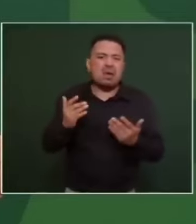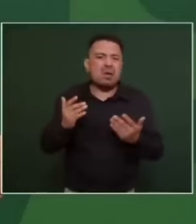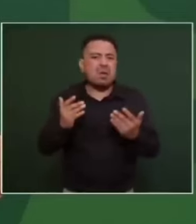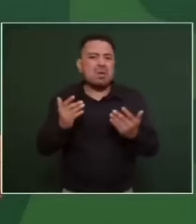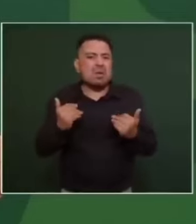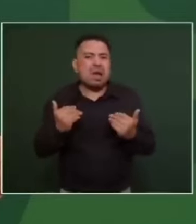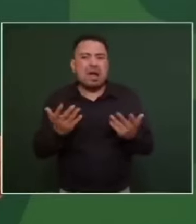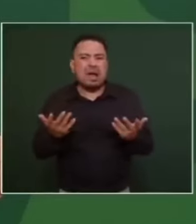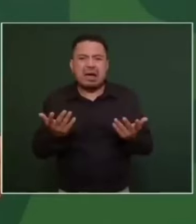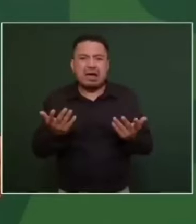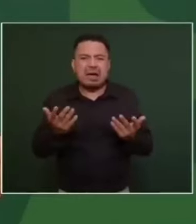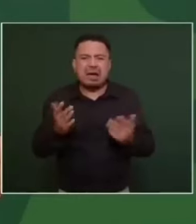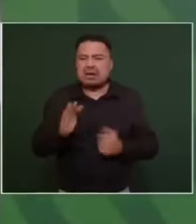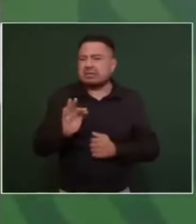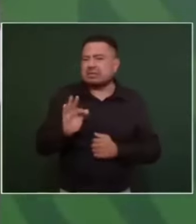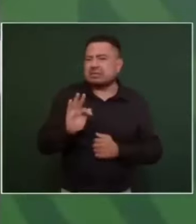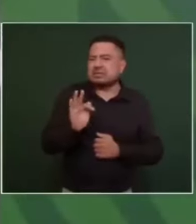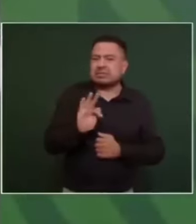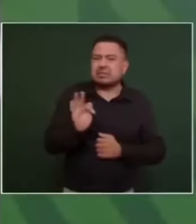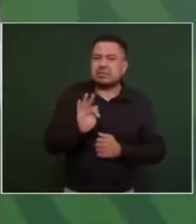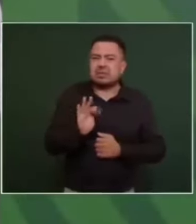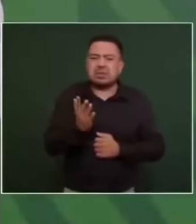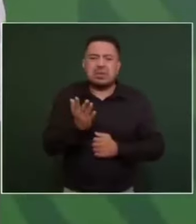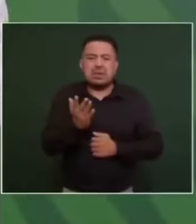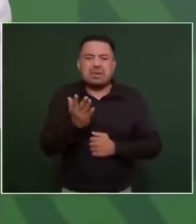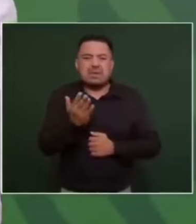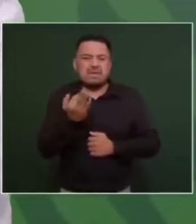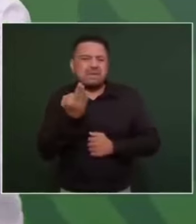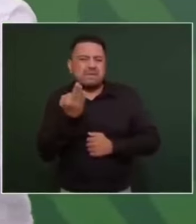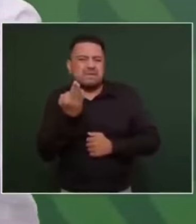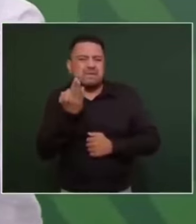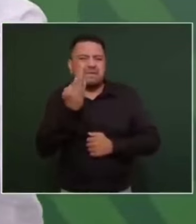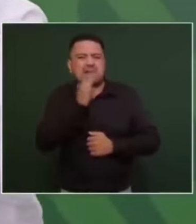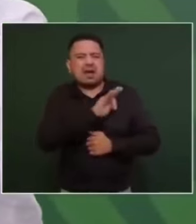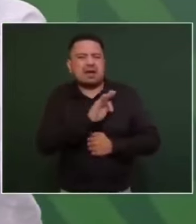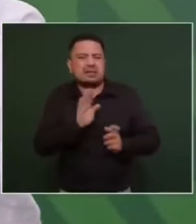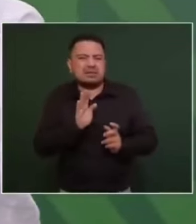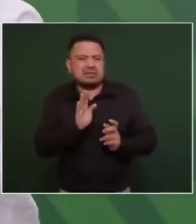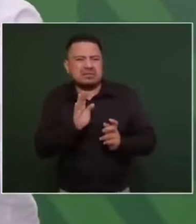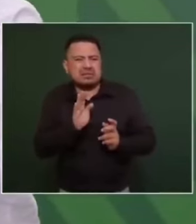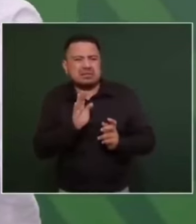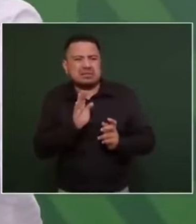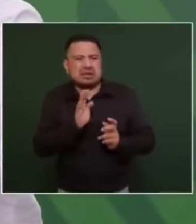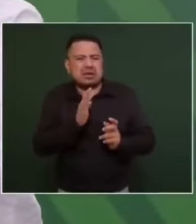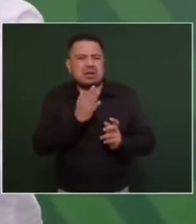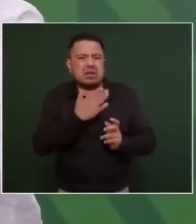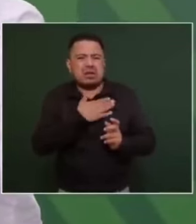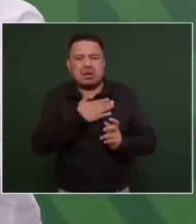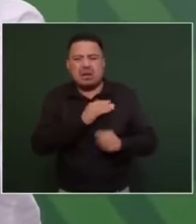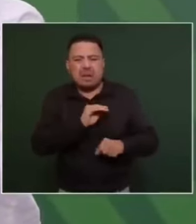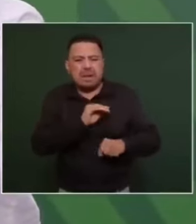se tratara de una obra faraónica, superflua,